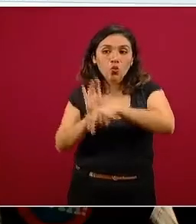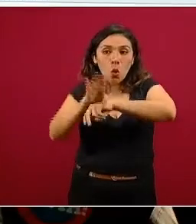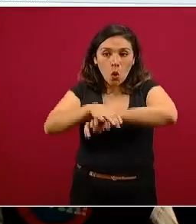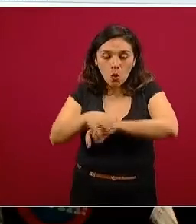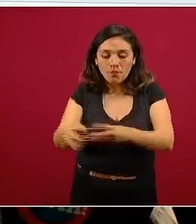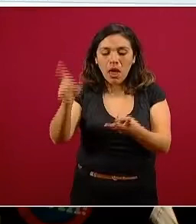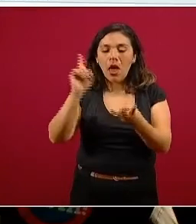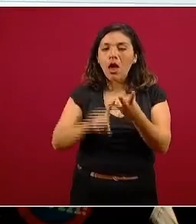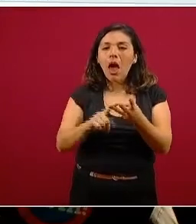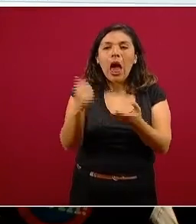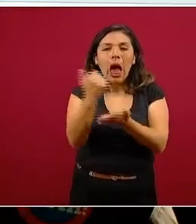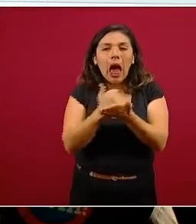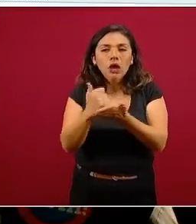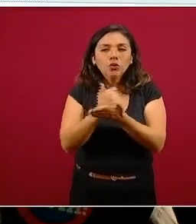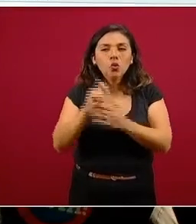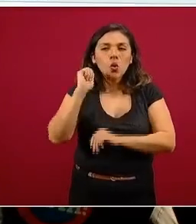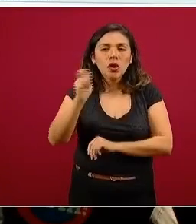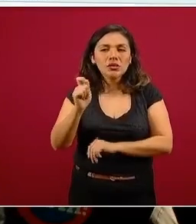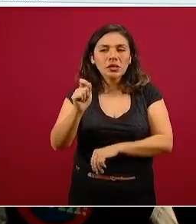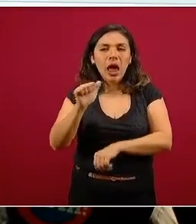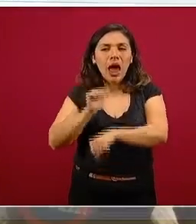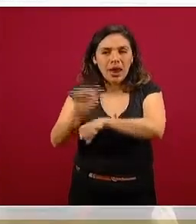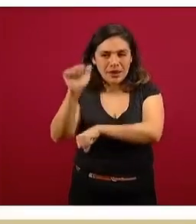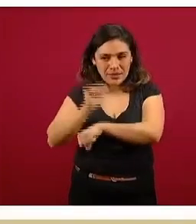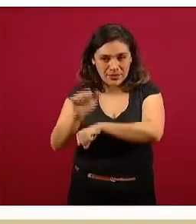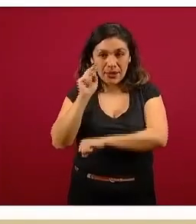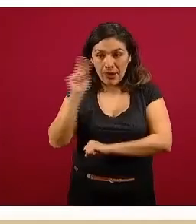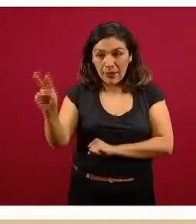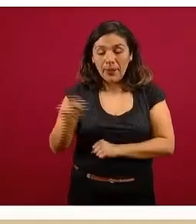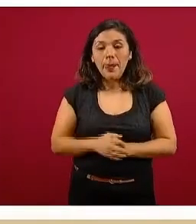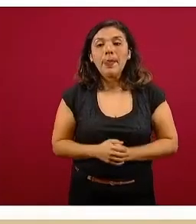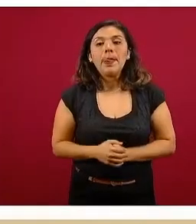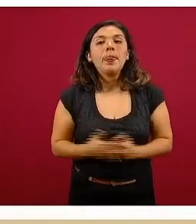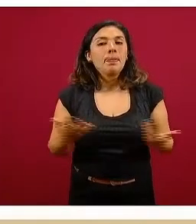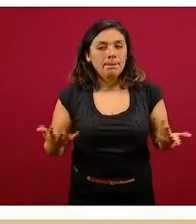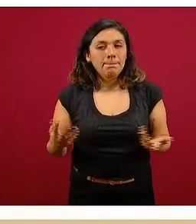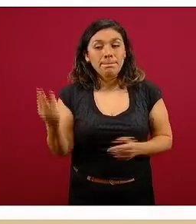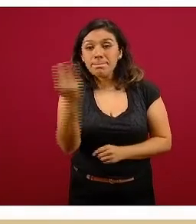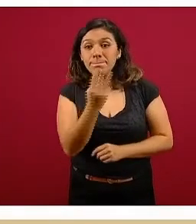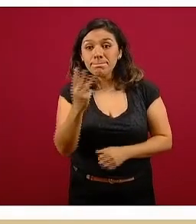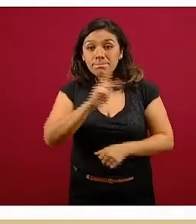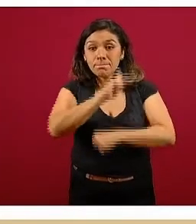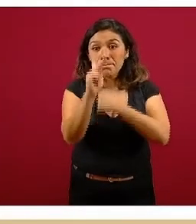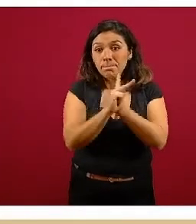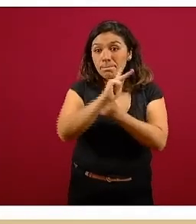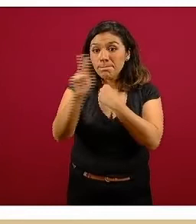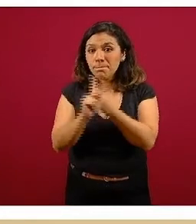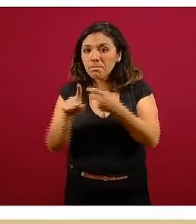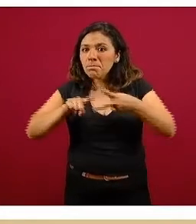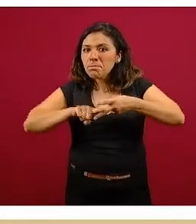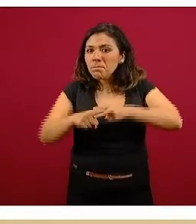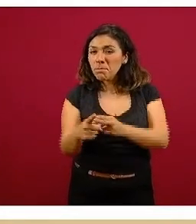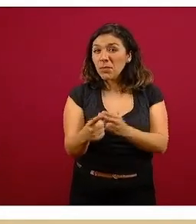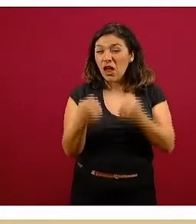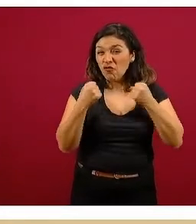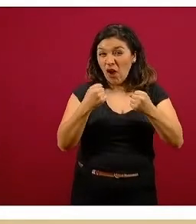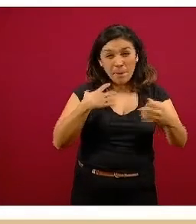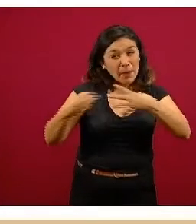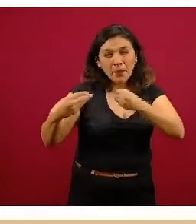Colombia y la curva azul es la curva de Argentina. Prácticamente los 3 países inician con una